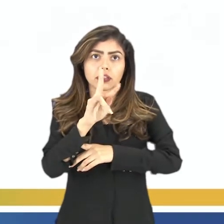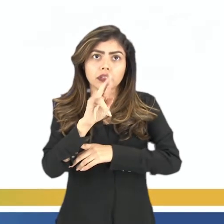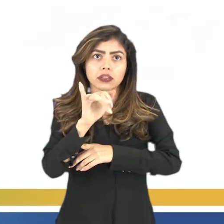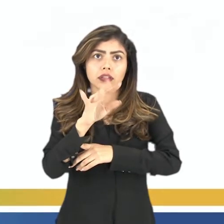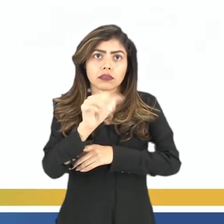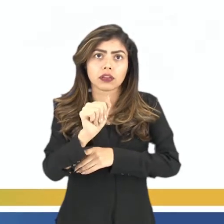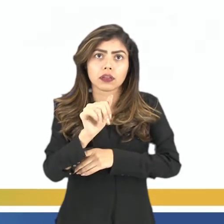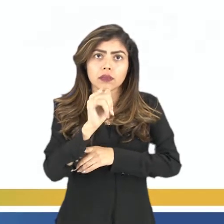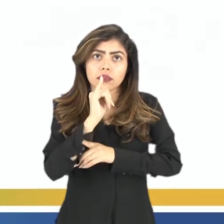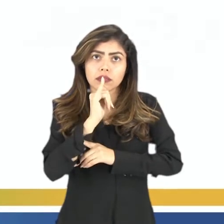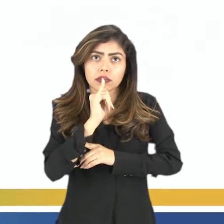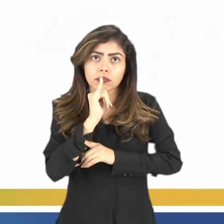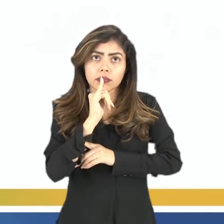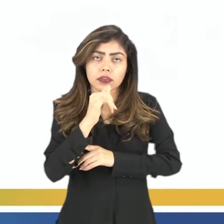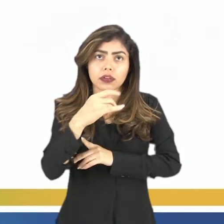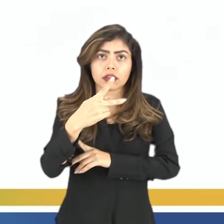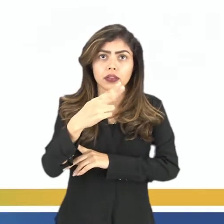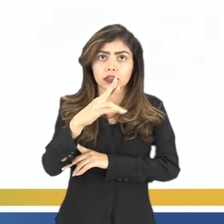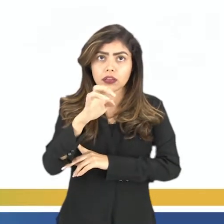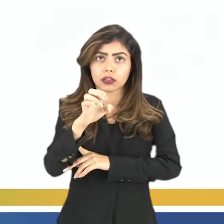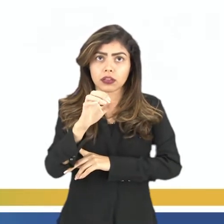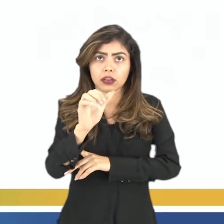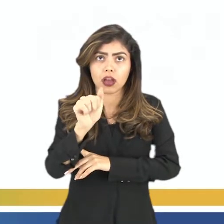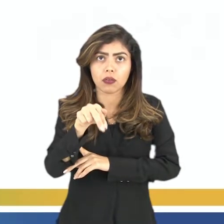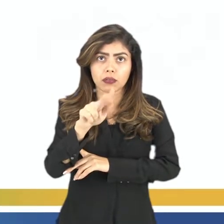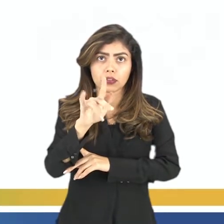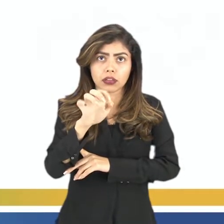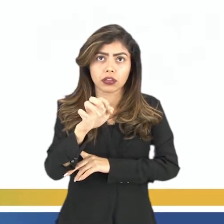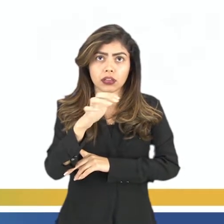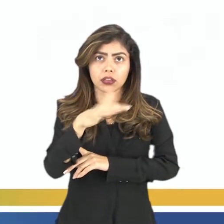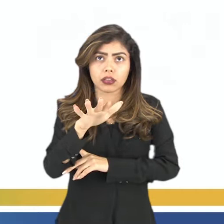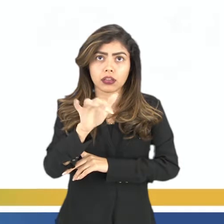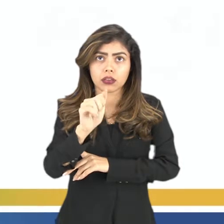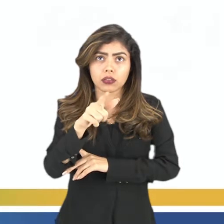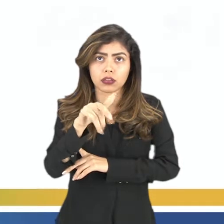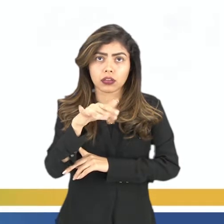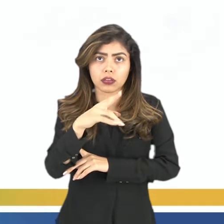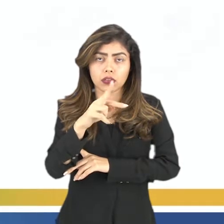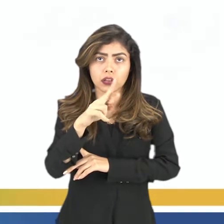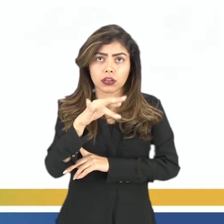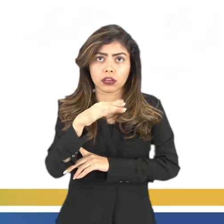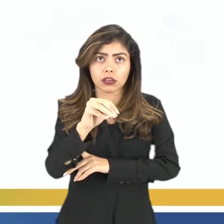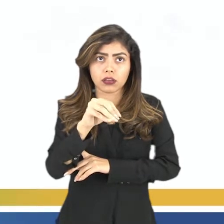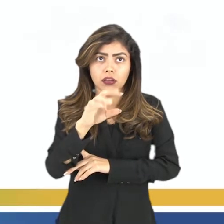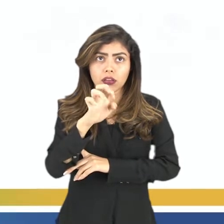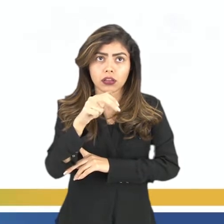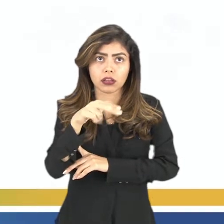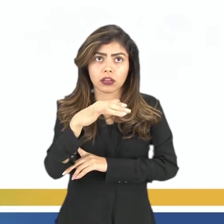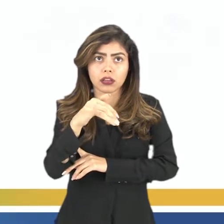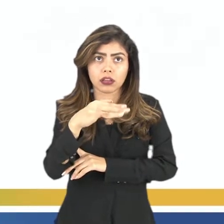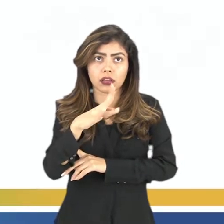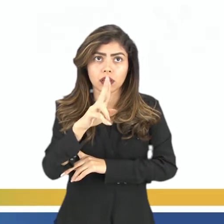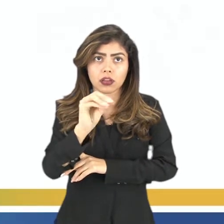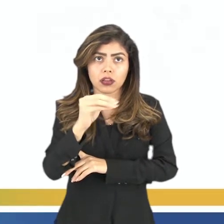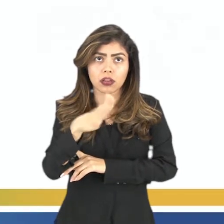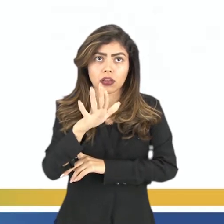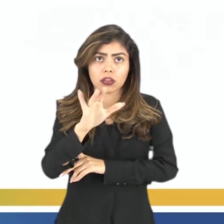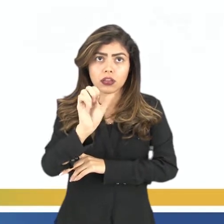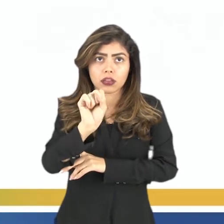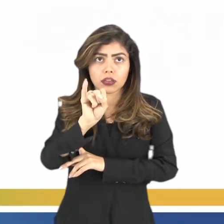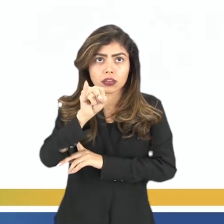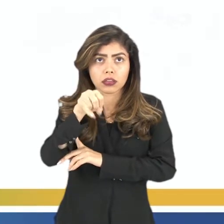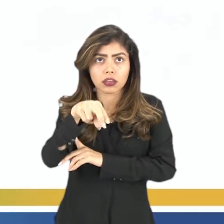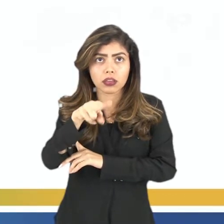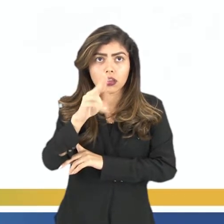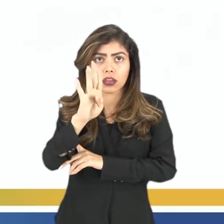adversativas. Por ejemplo, pero, aunque, al contrario, en cambio, sin embargo,